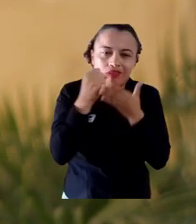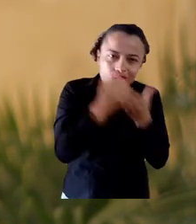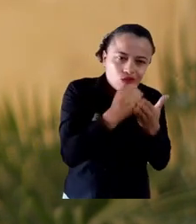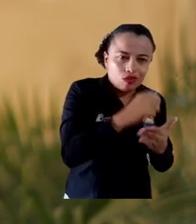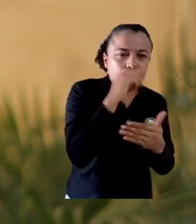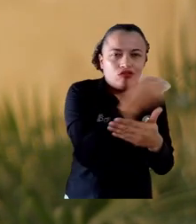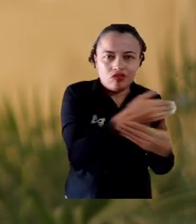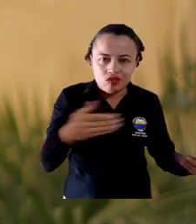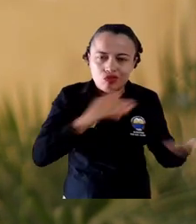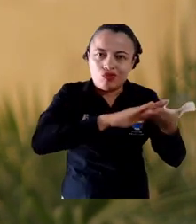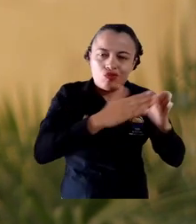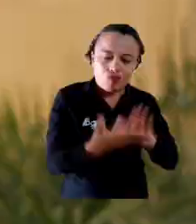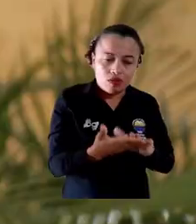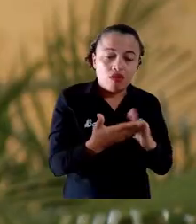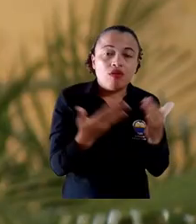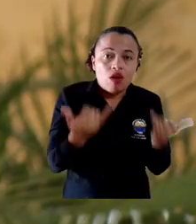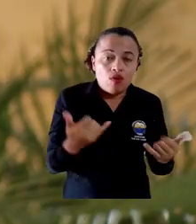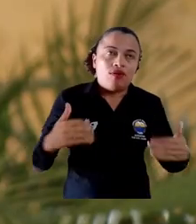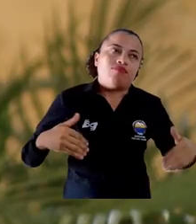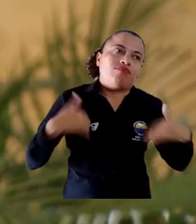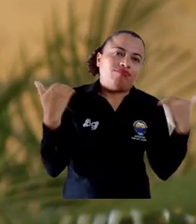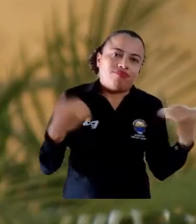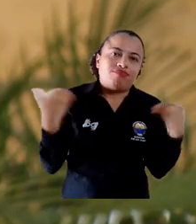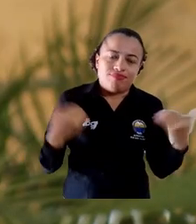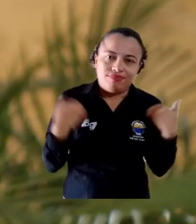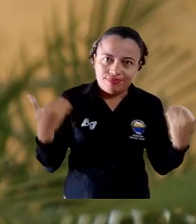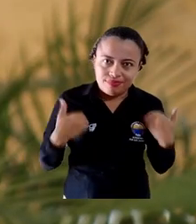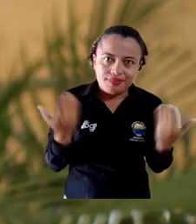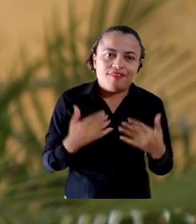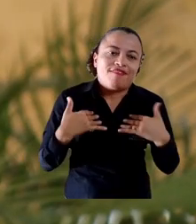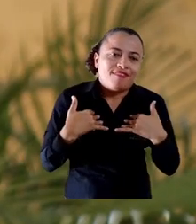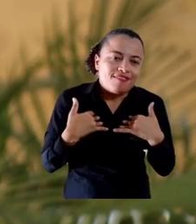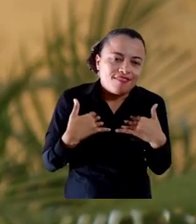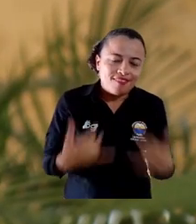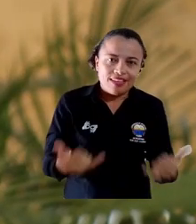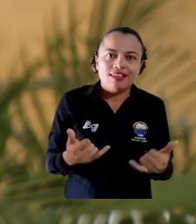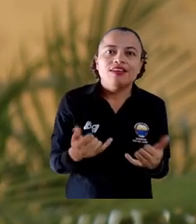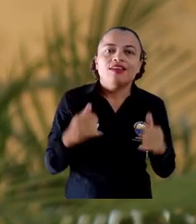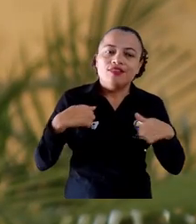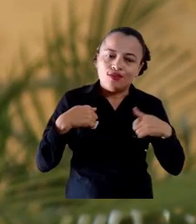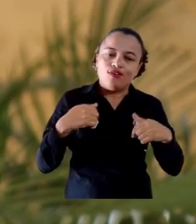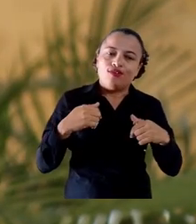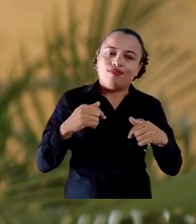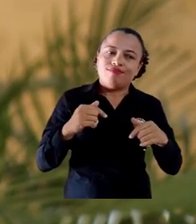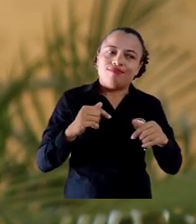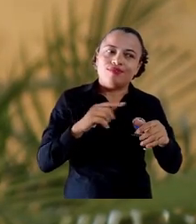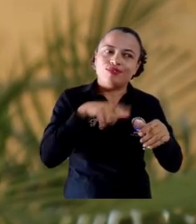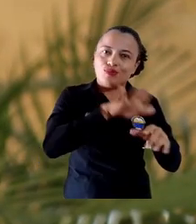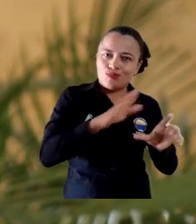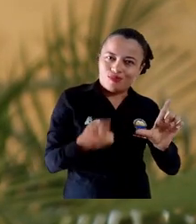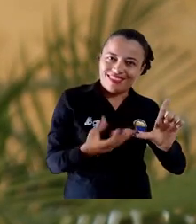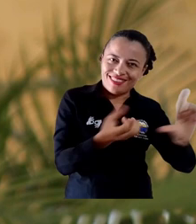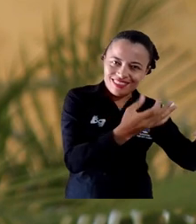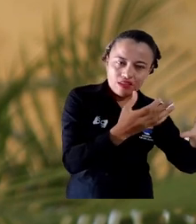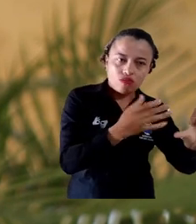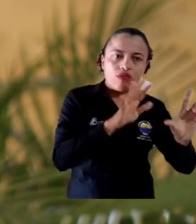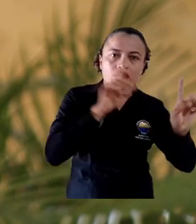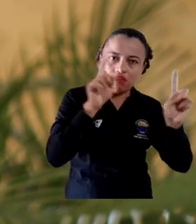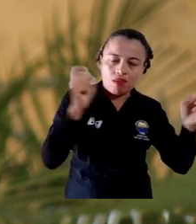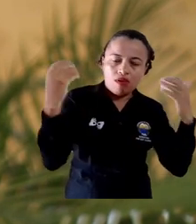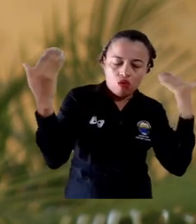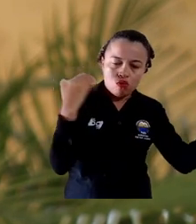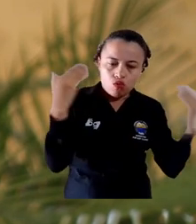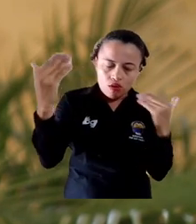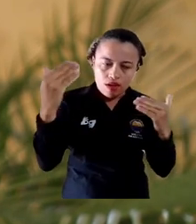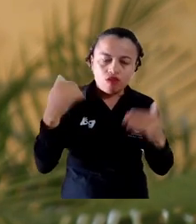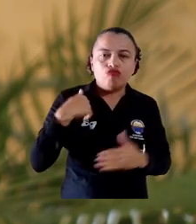más a los niños, a la comunidad. Realmente me siento muy contenta, muy feliz de pertenecer a esta